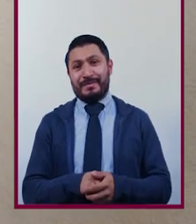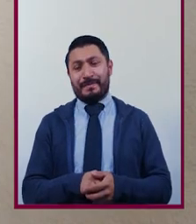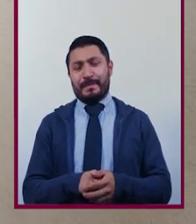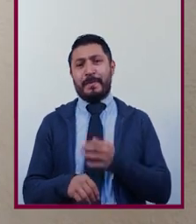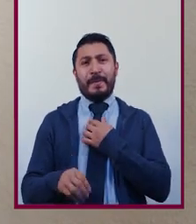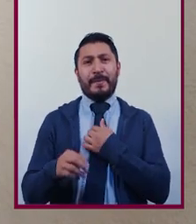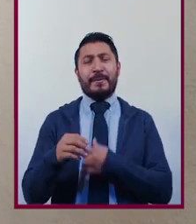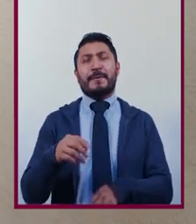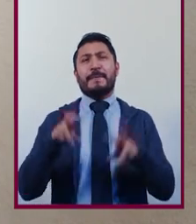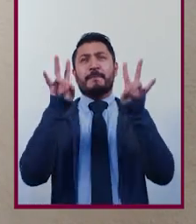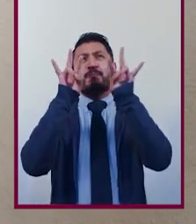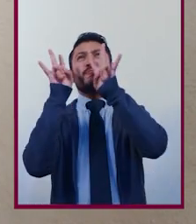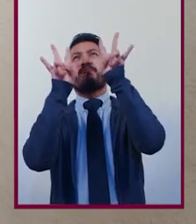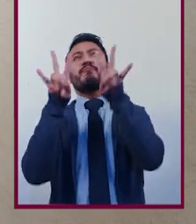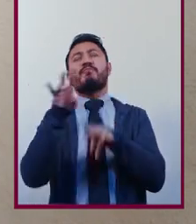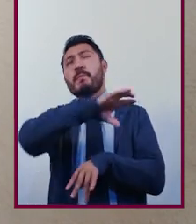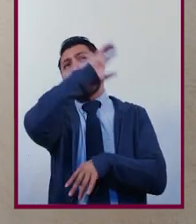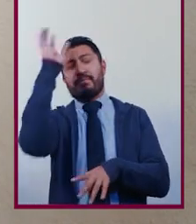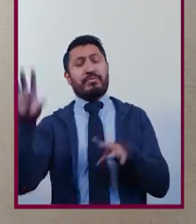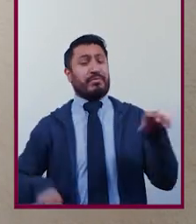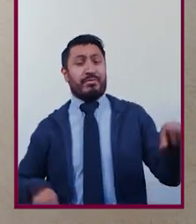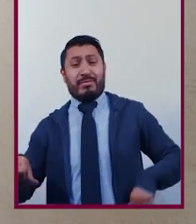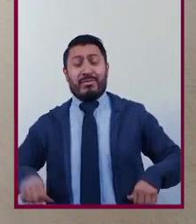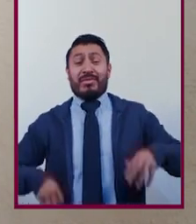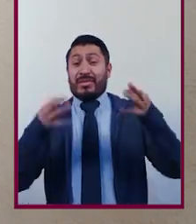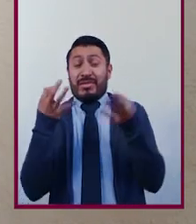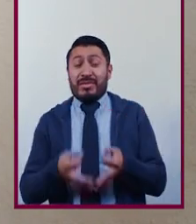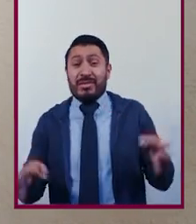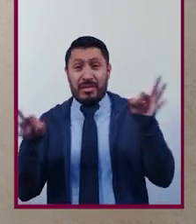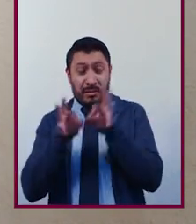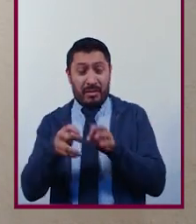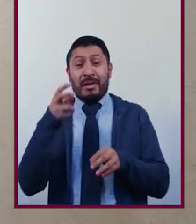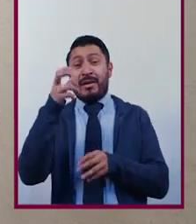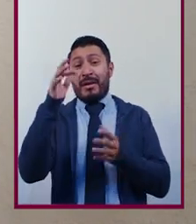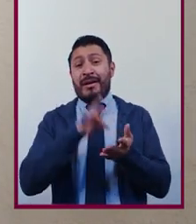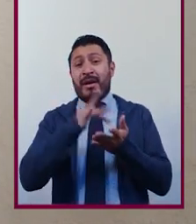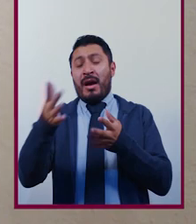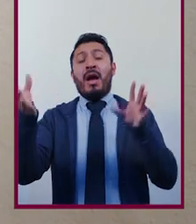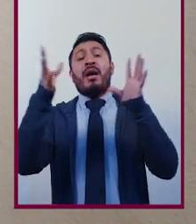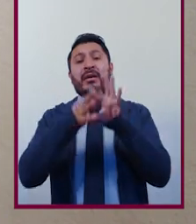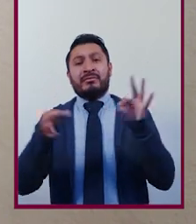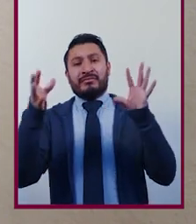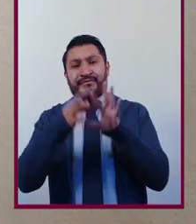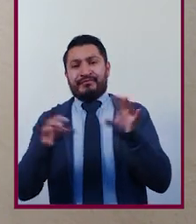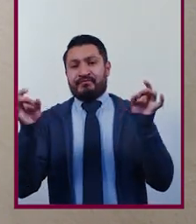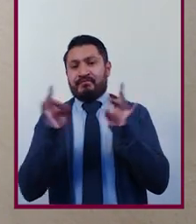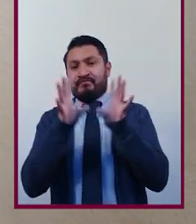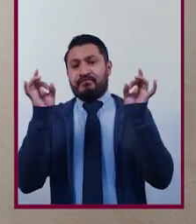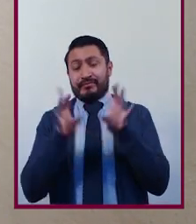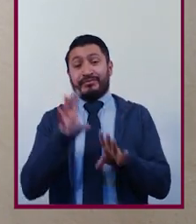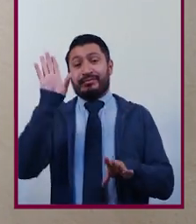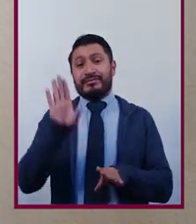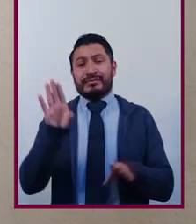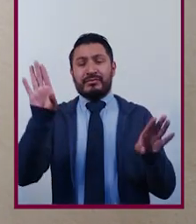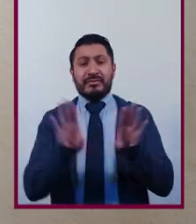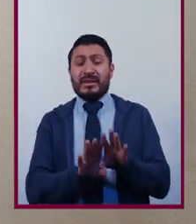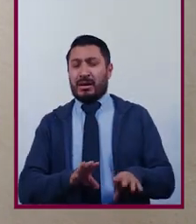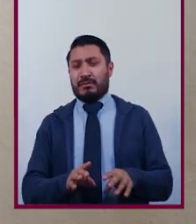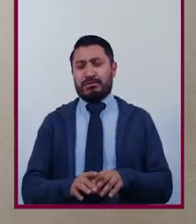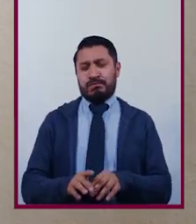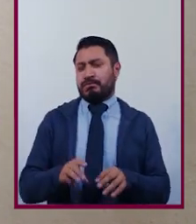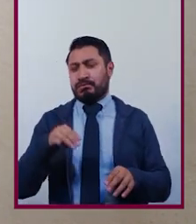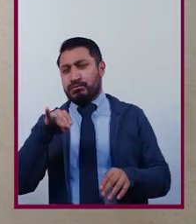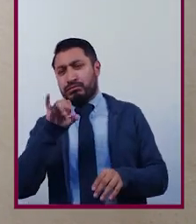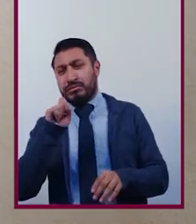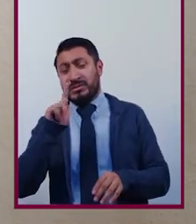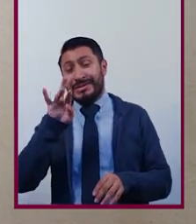La observación del cielo es una actividad fundamental. Gracias a ella se pueden explicar fenómenos que pudieran parecer misteriosos, como